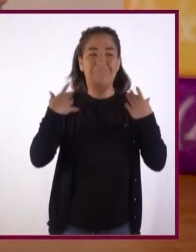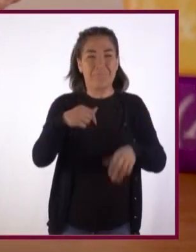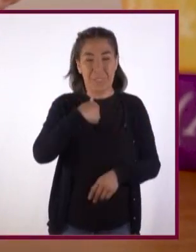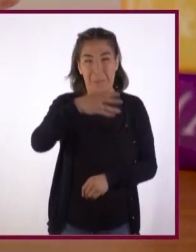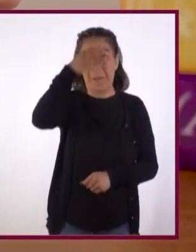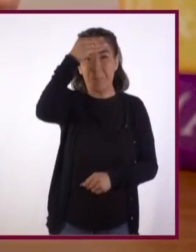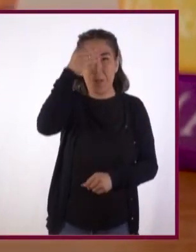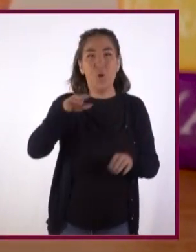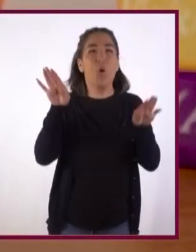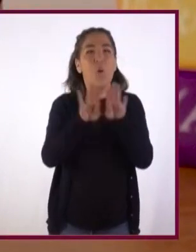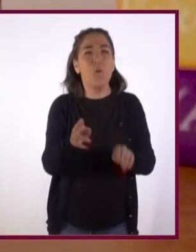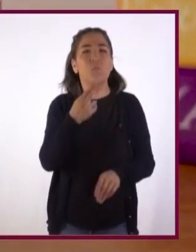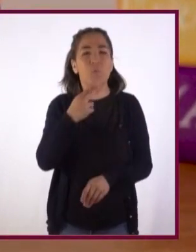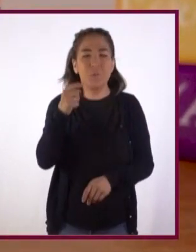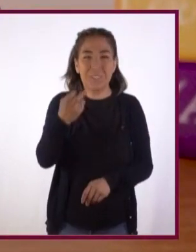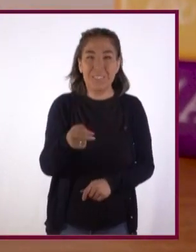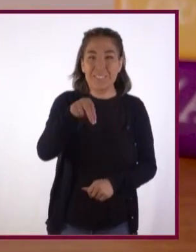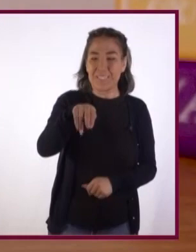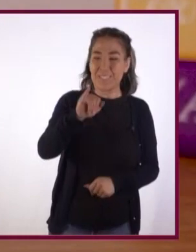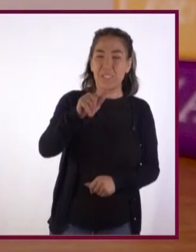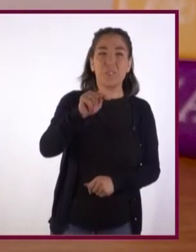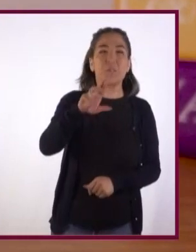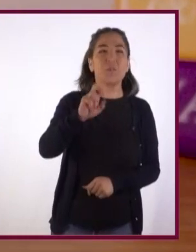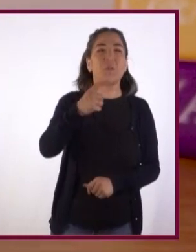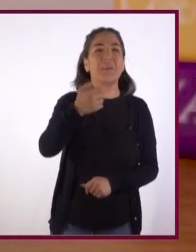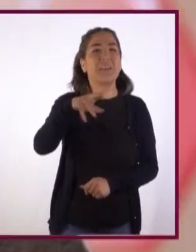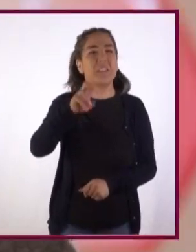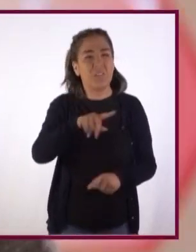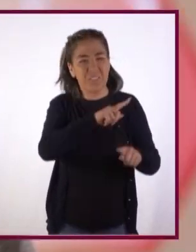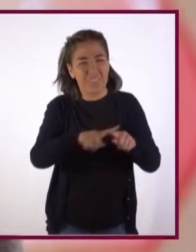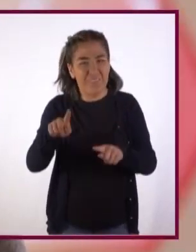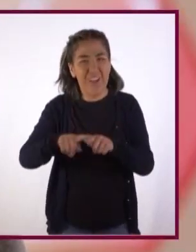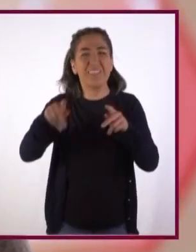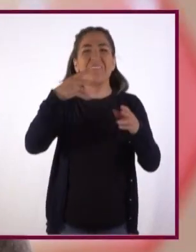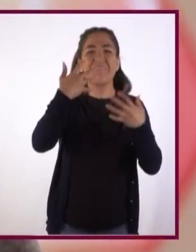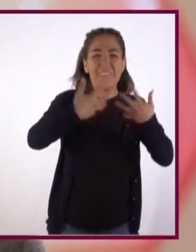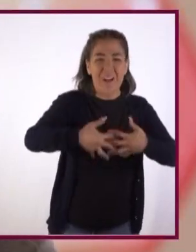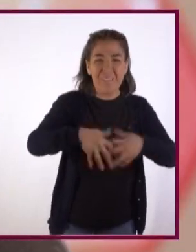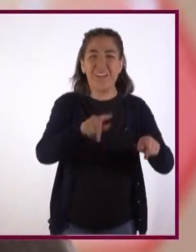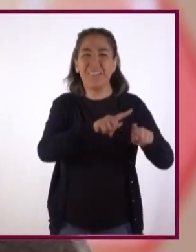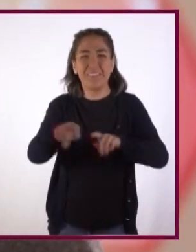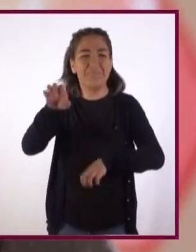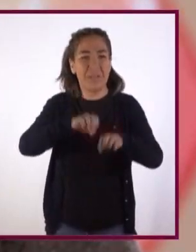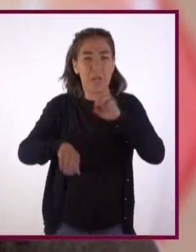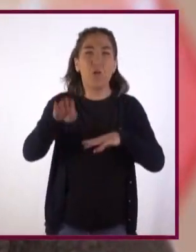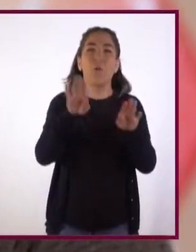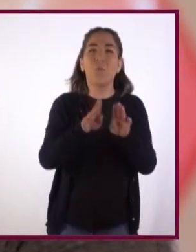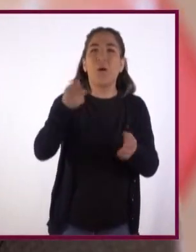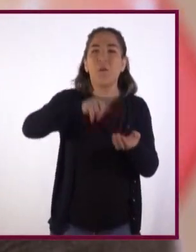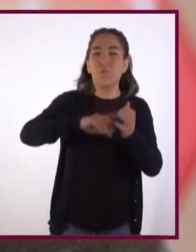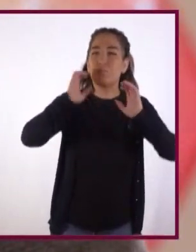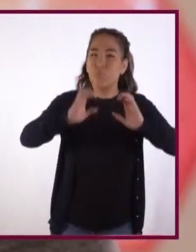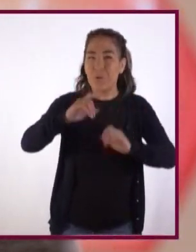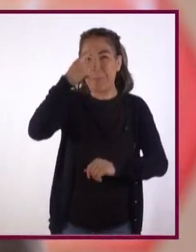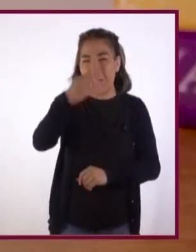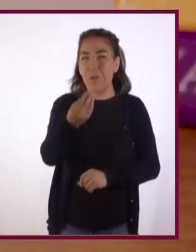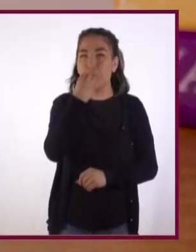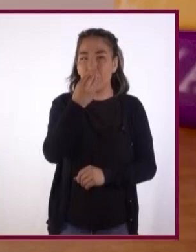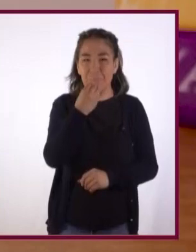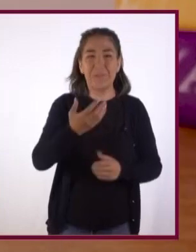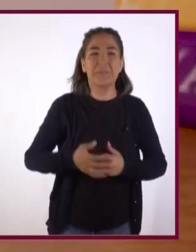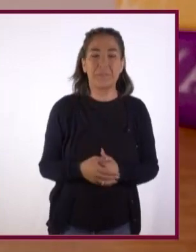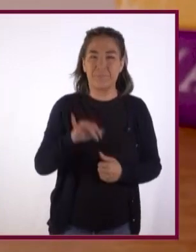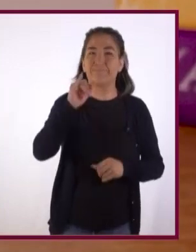aprendí mucho sobre los usos del nitrógeno en varias industrias y lo maravilloso que es en la conservación y congelación de alimentos, ¿no?